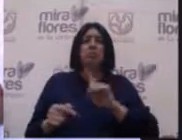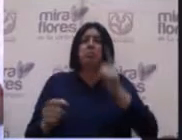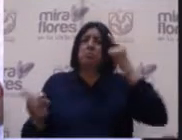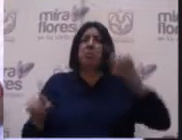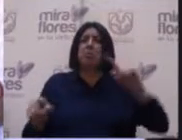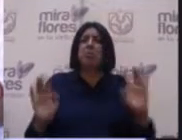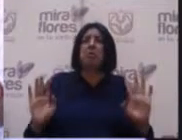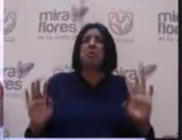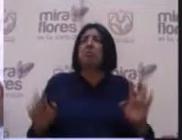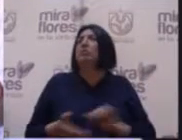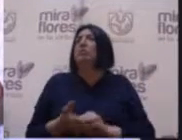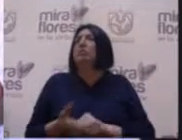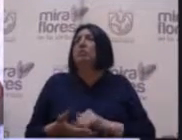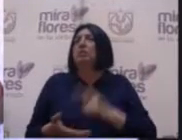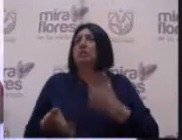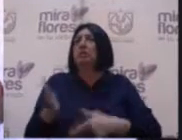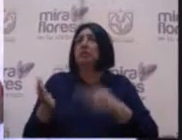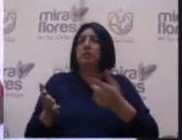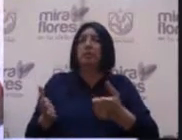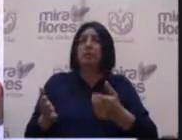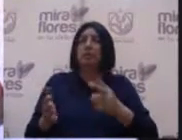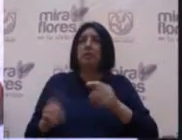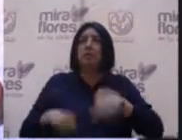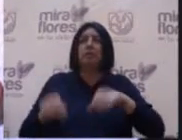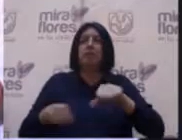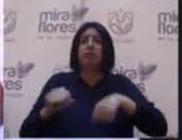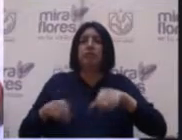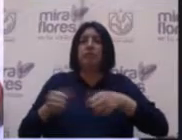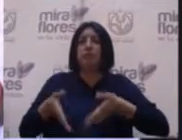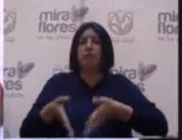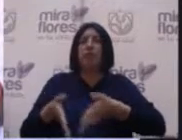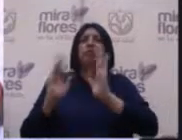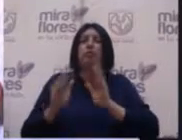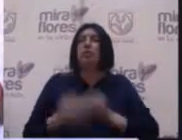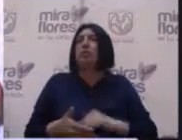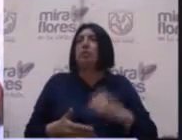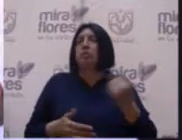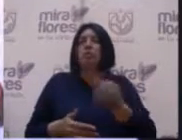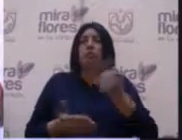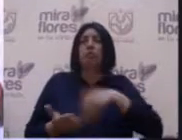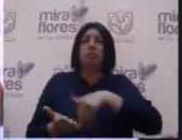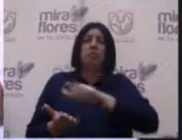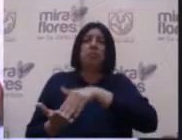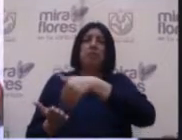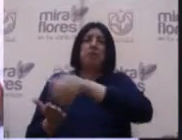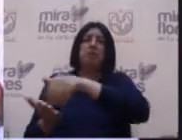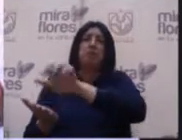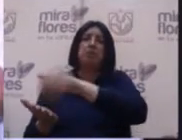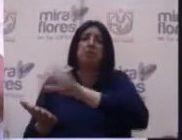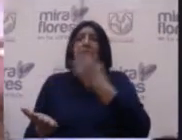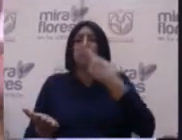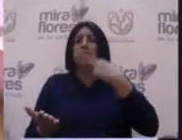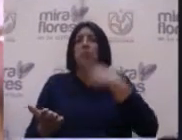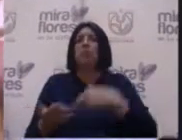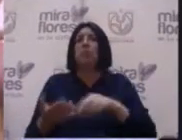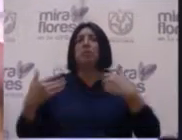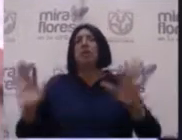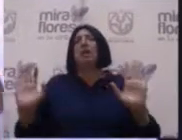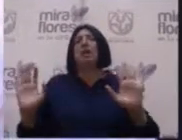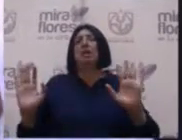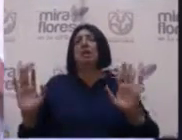por ejemplo, en que las ciclovías sean simplemente pintar la pista de rojo y decir